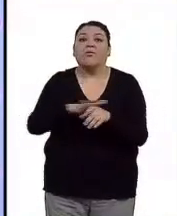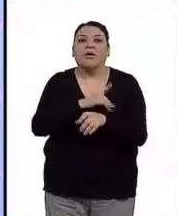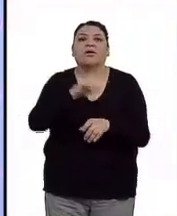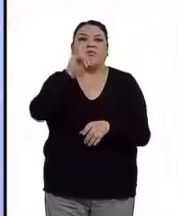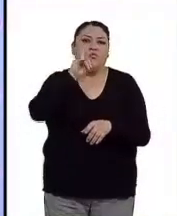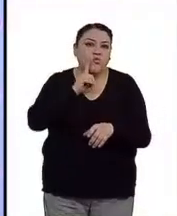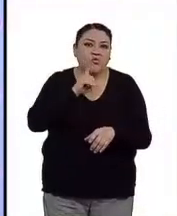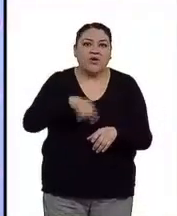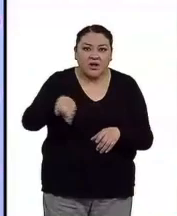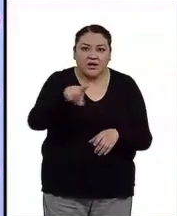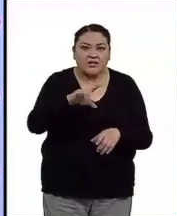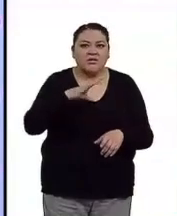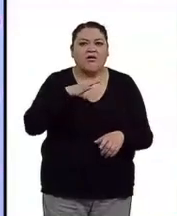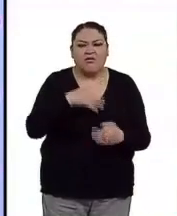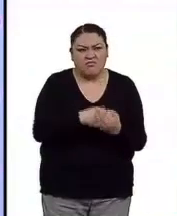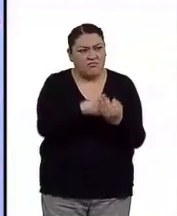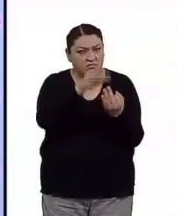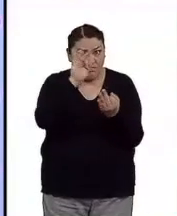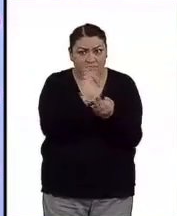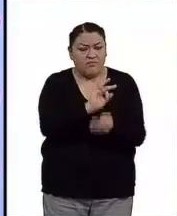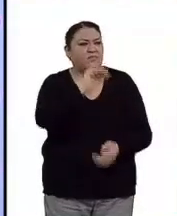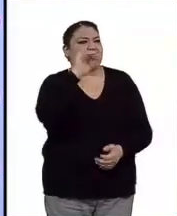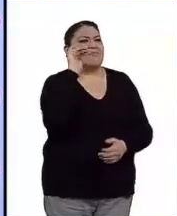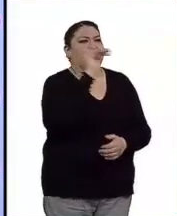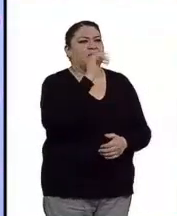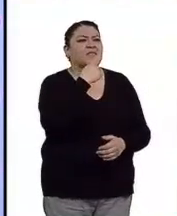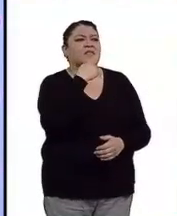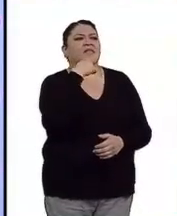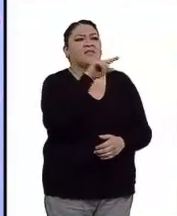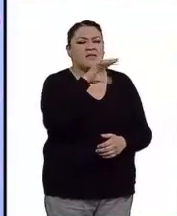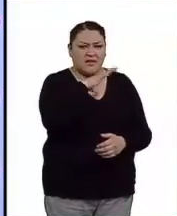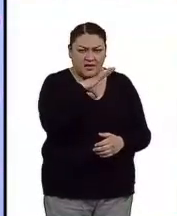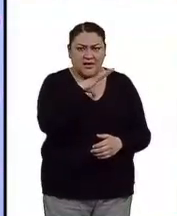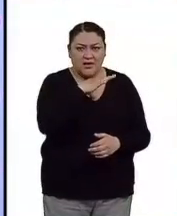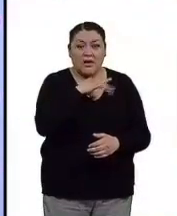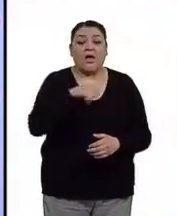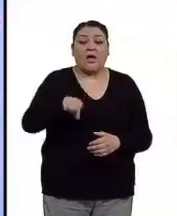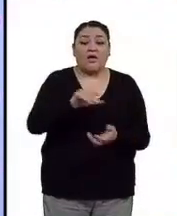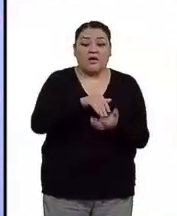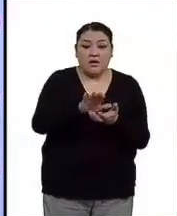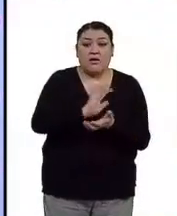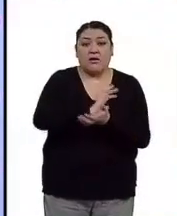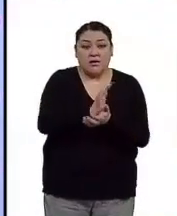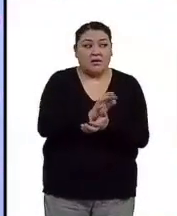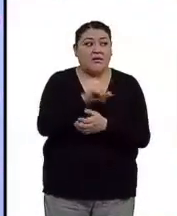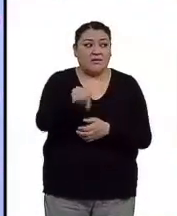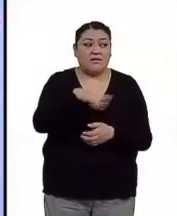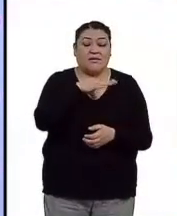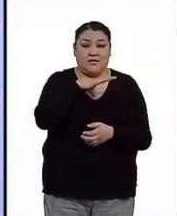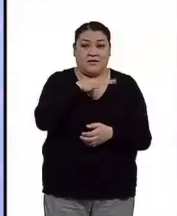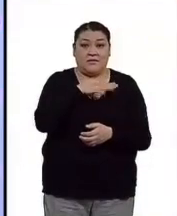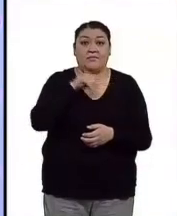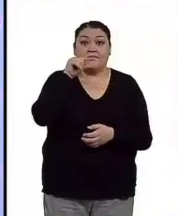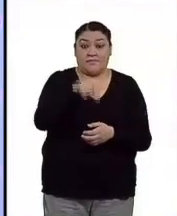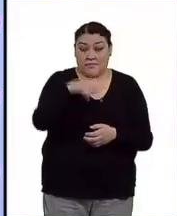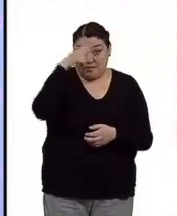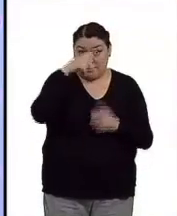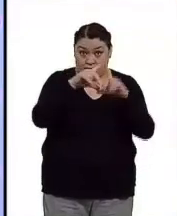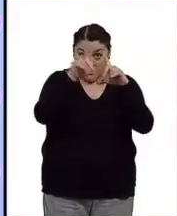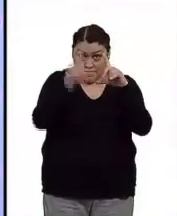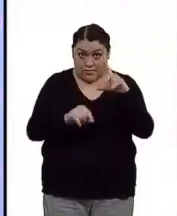han confrontado y se han enfrentado a estas situaciones de discriminación, a estas situaciones de despido, que desafortunadamente en